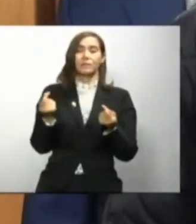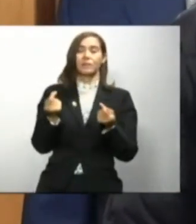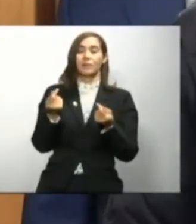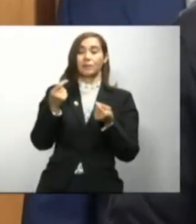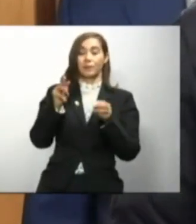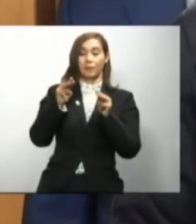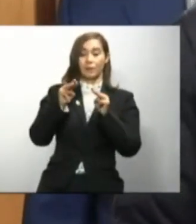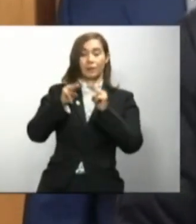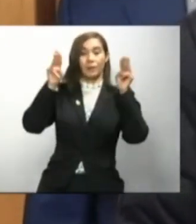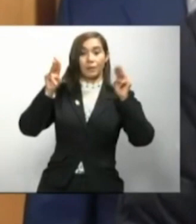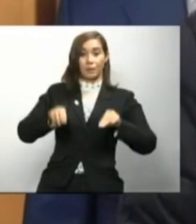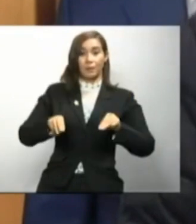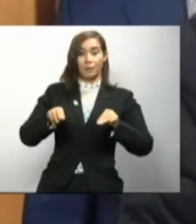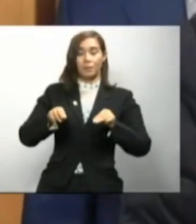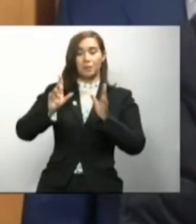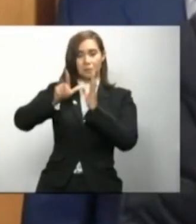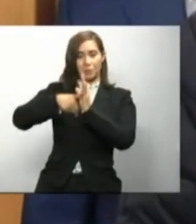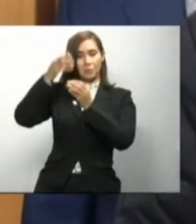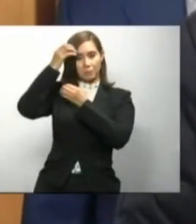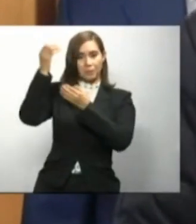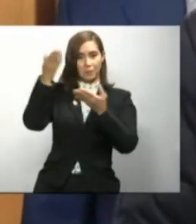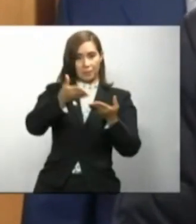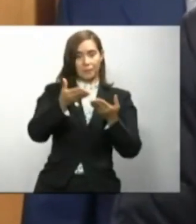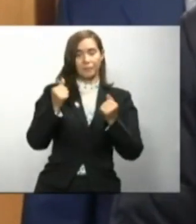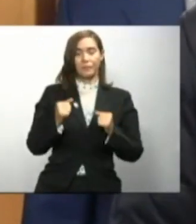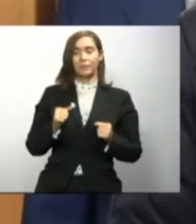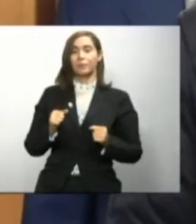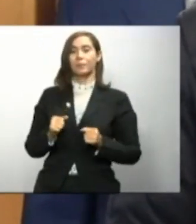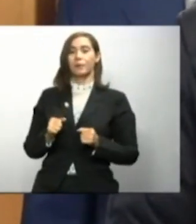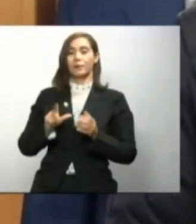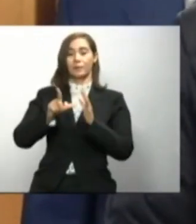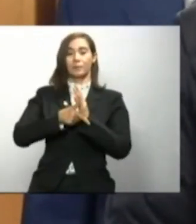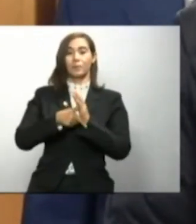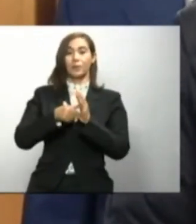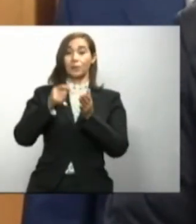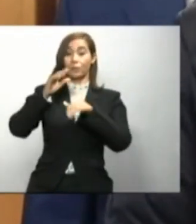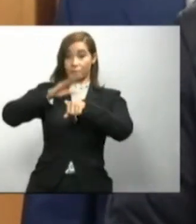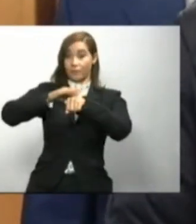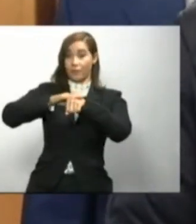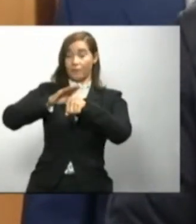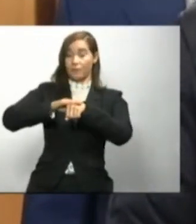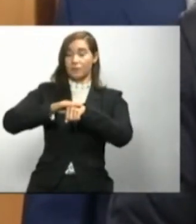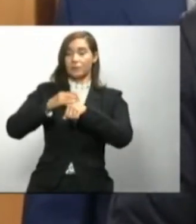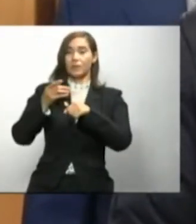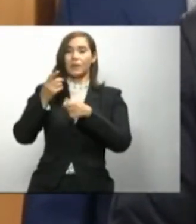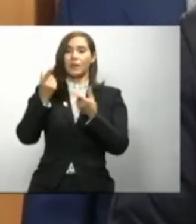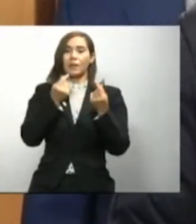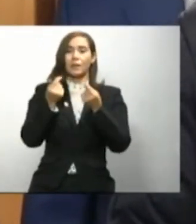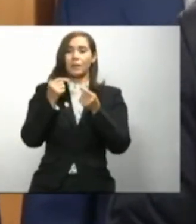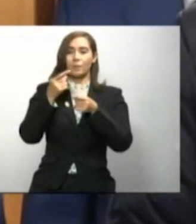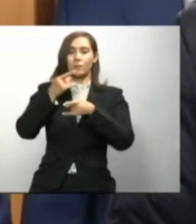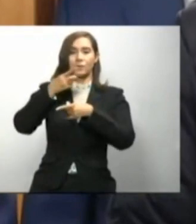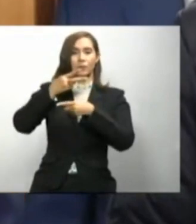ministro el canciller le va a informar en los próximos días después que nos confirmen alguna participación